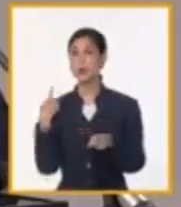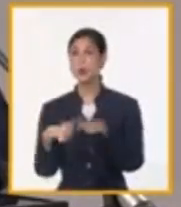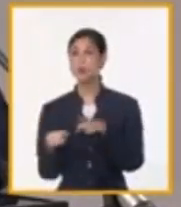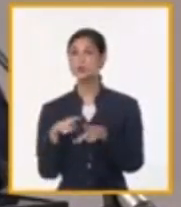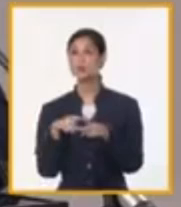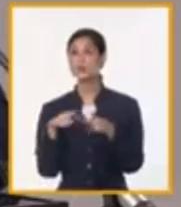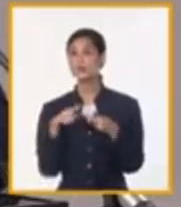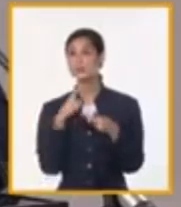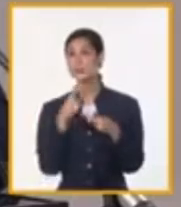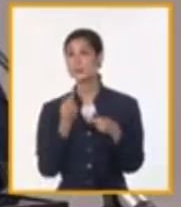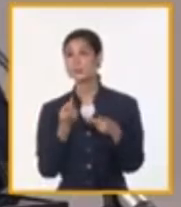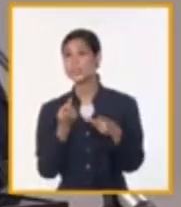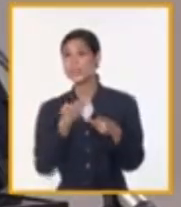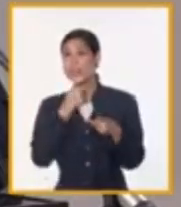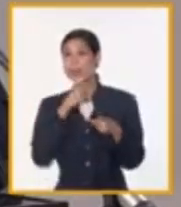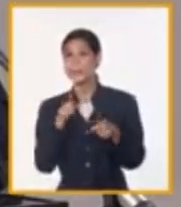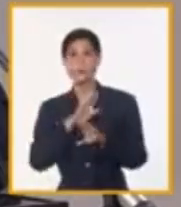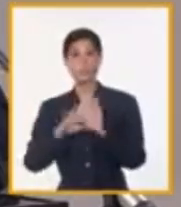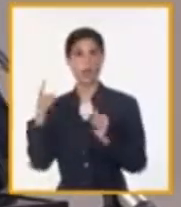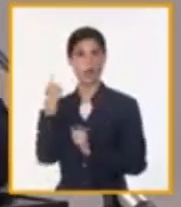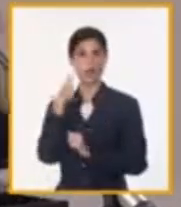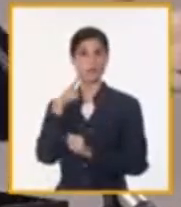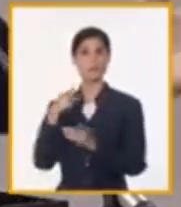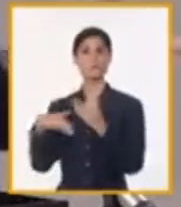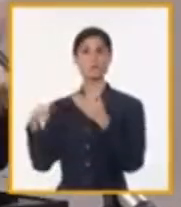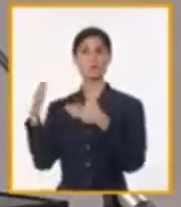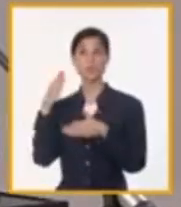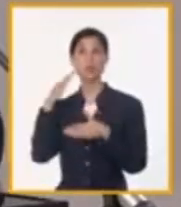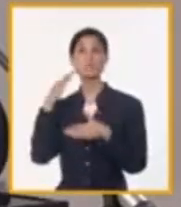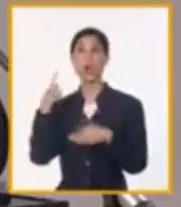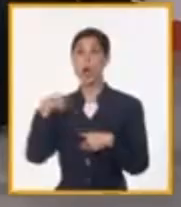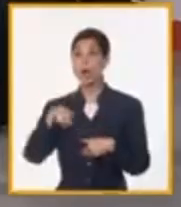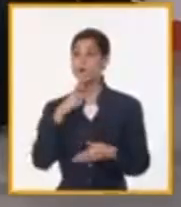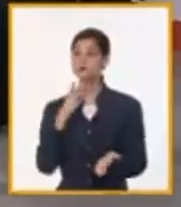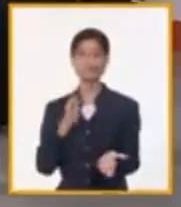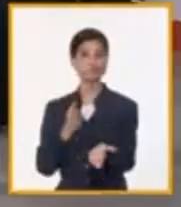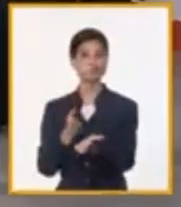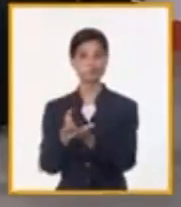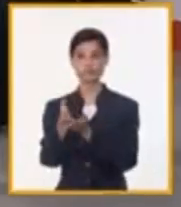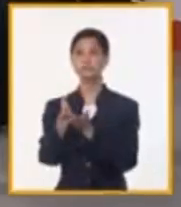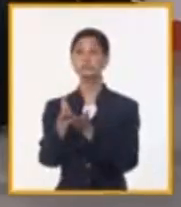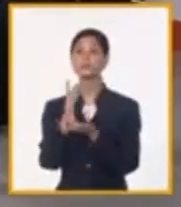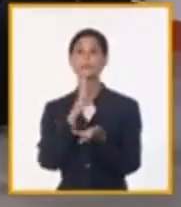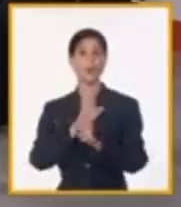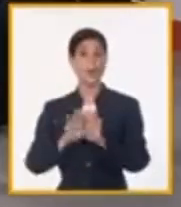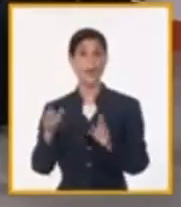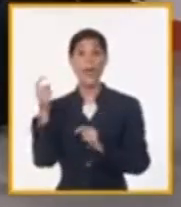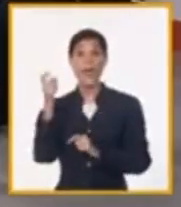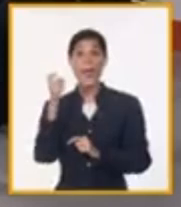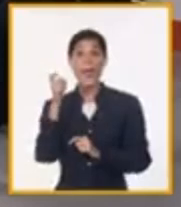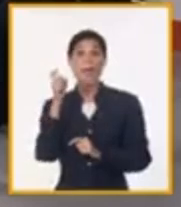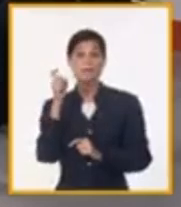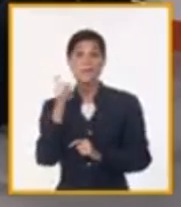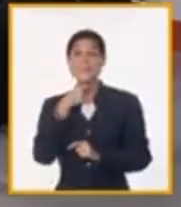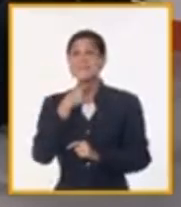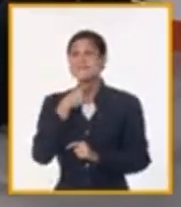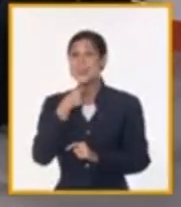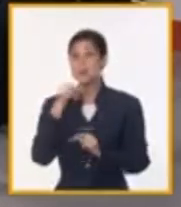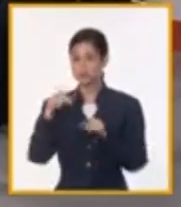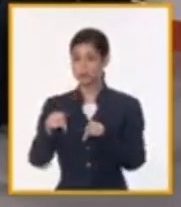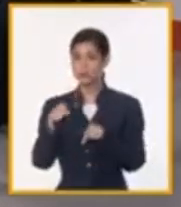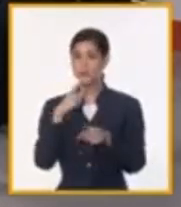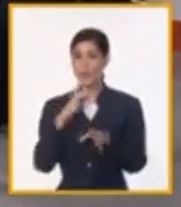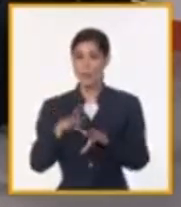pasado es terrible es muy mala bueno ustedes recordarán a enero en enero de este año cuando una banda criminal tomó por